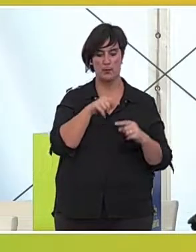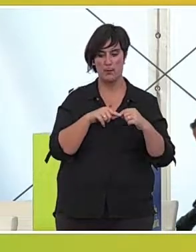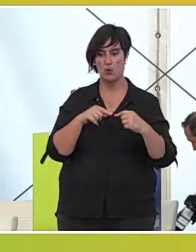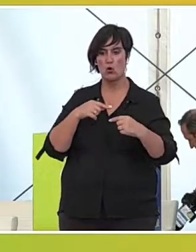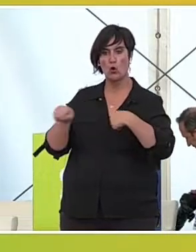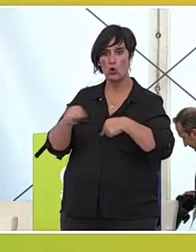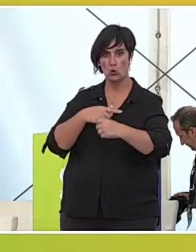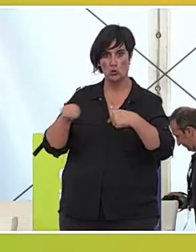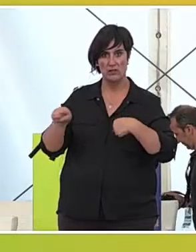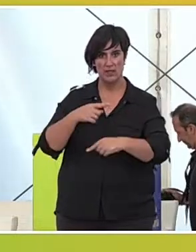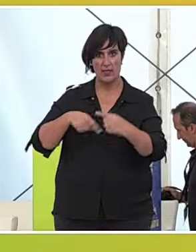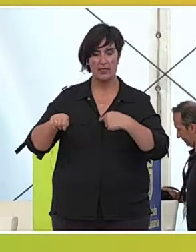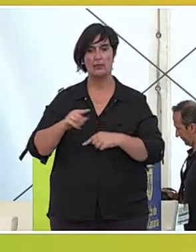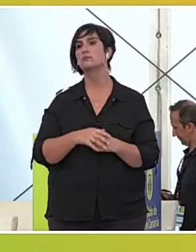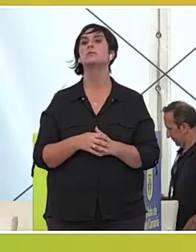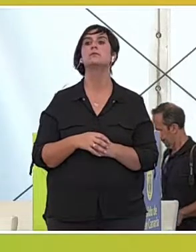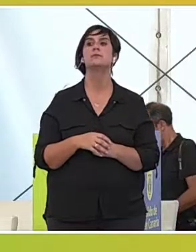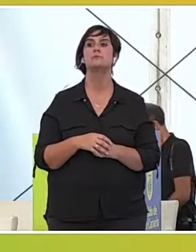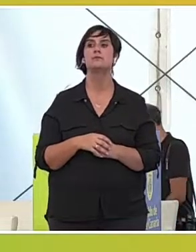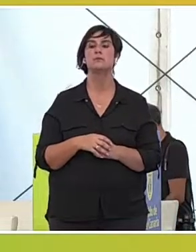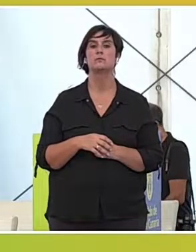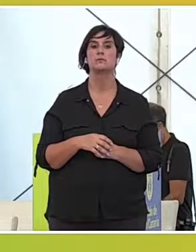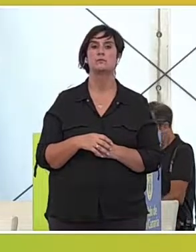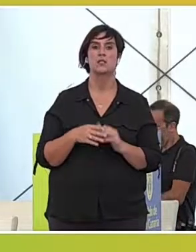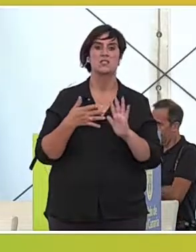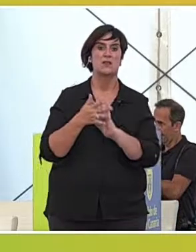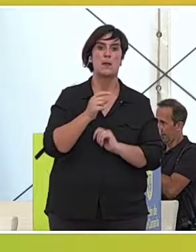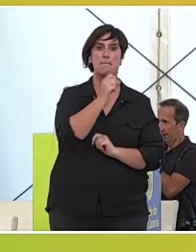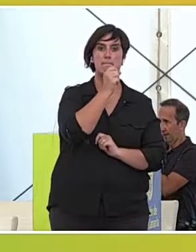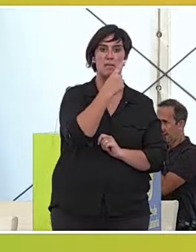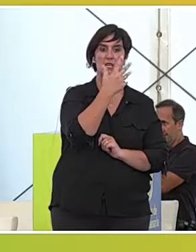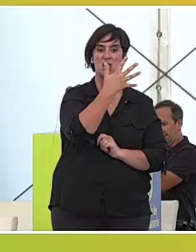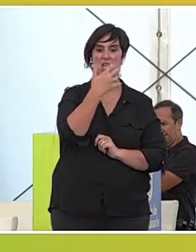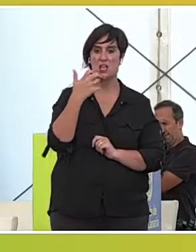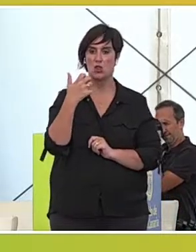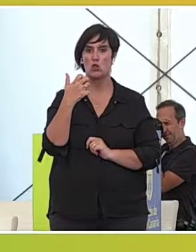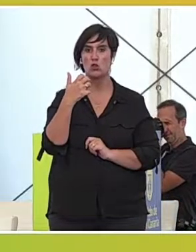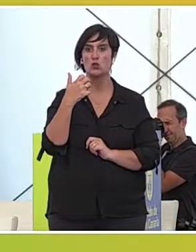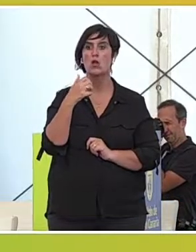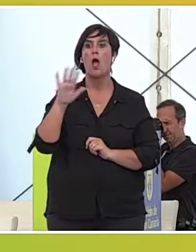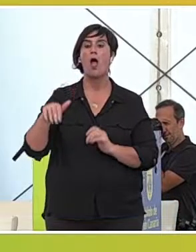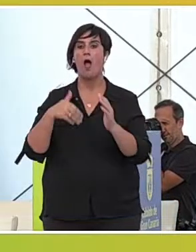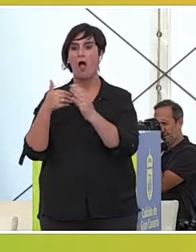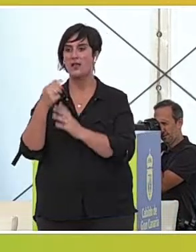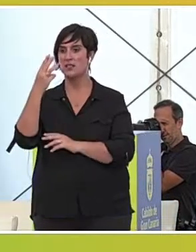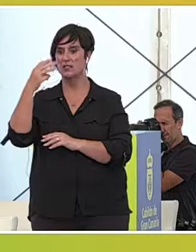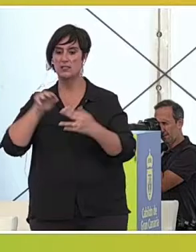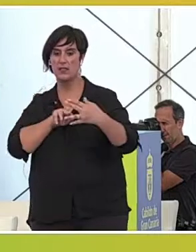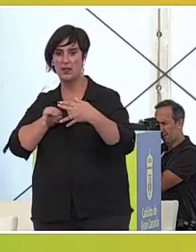conductividad, pues pasaríamos de 1500 de conductividad a 380 del